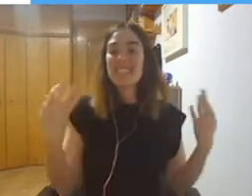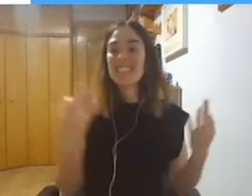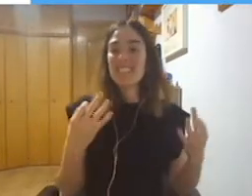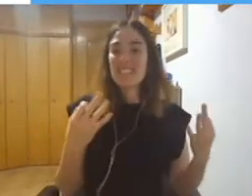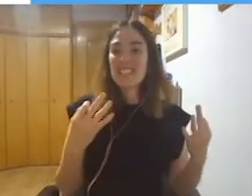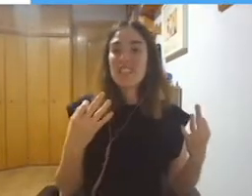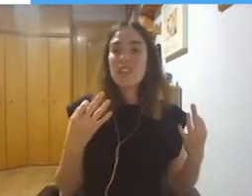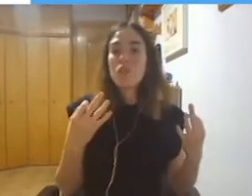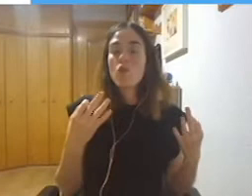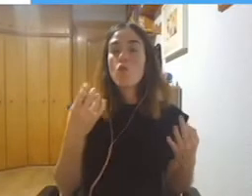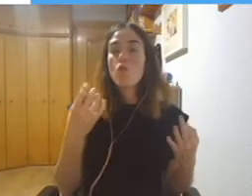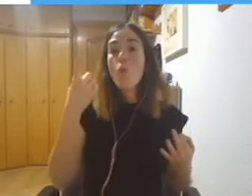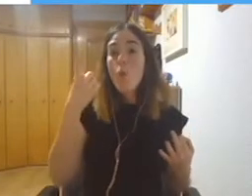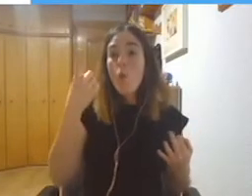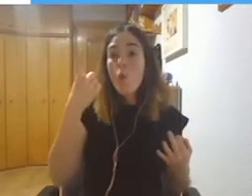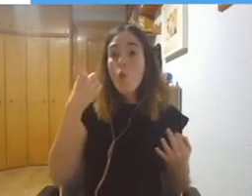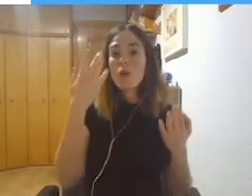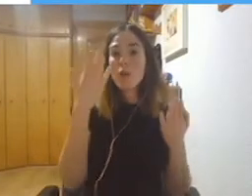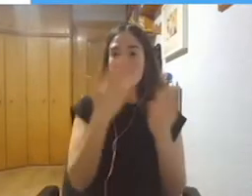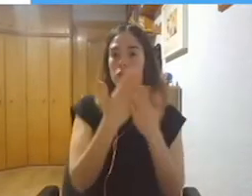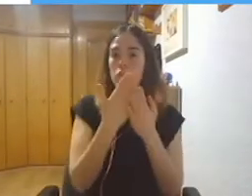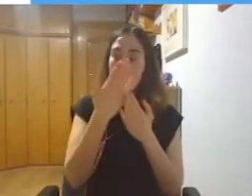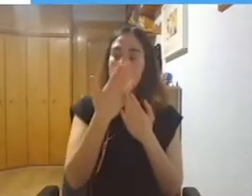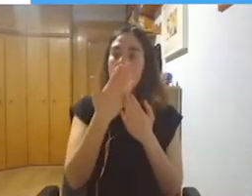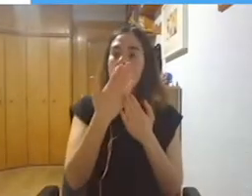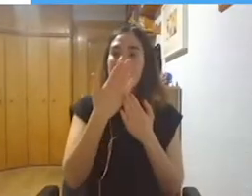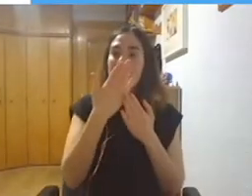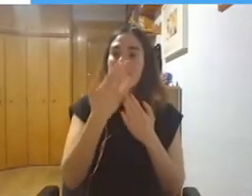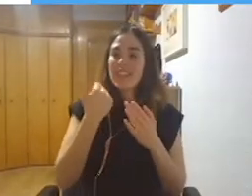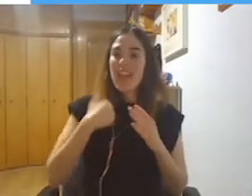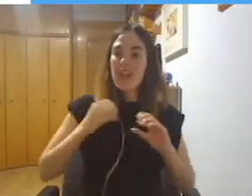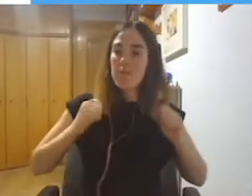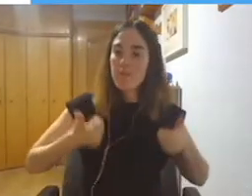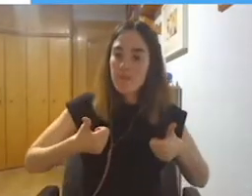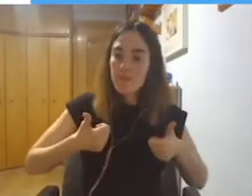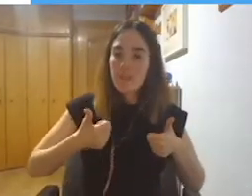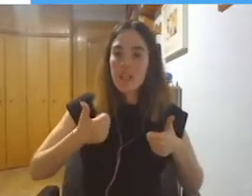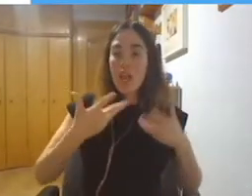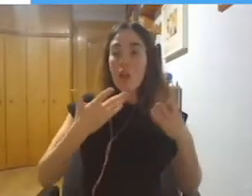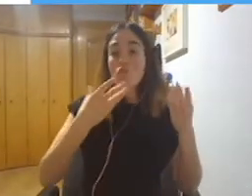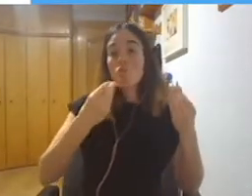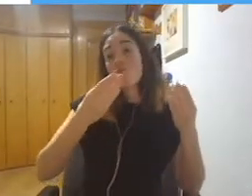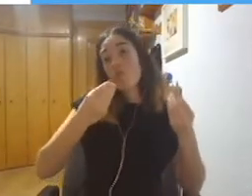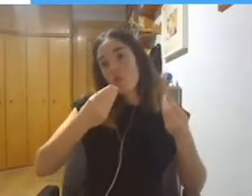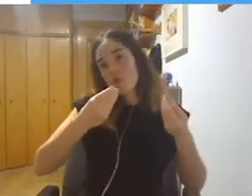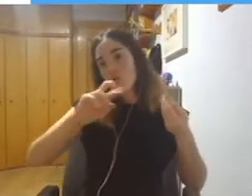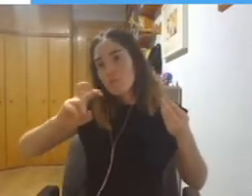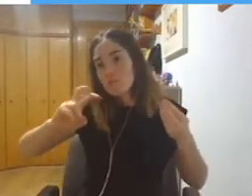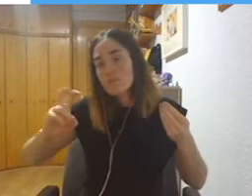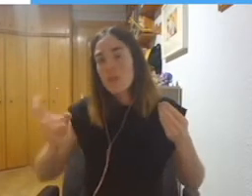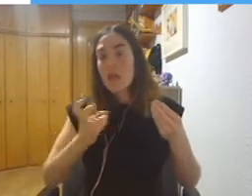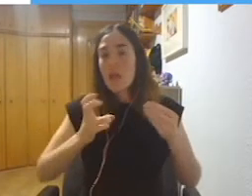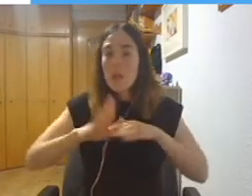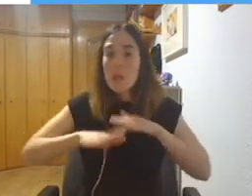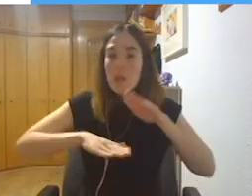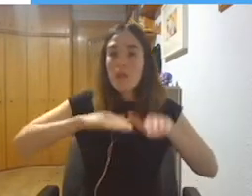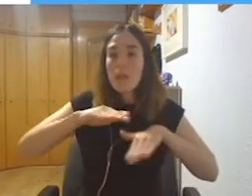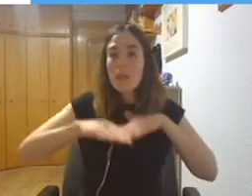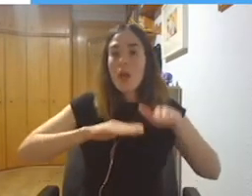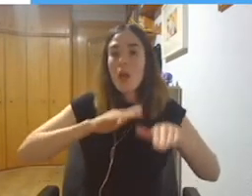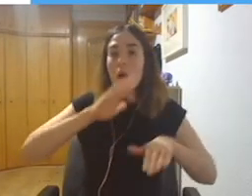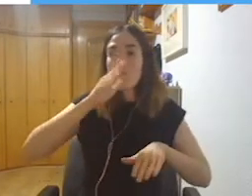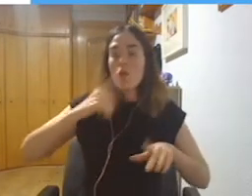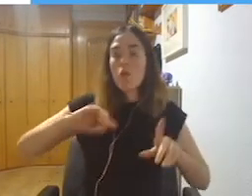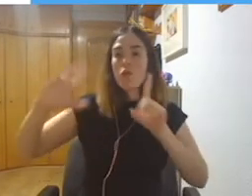ser uno de los primeros pasitos, de los múltiples primeros pasitos que se están dando para